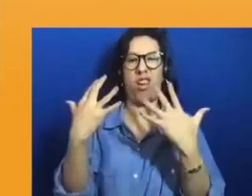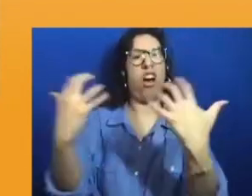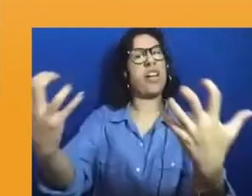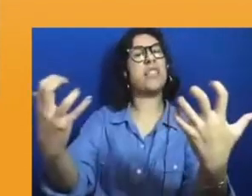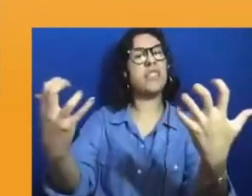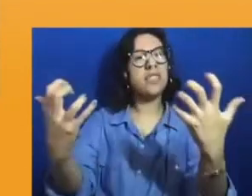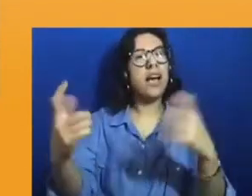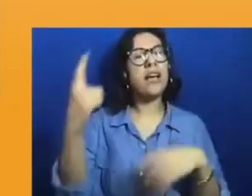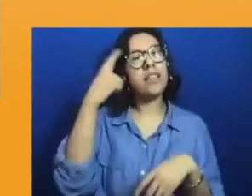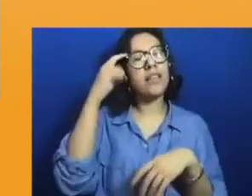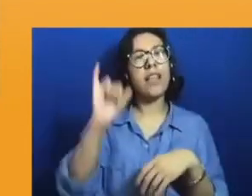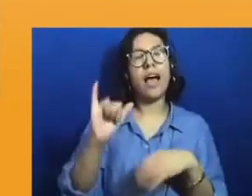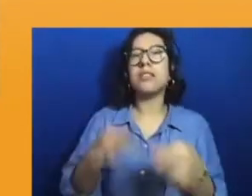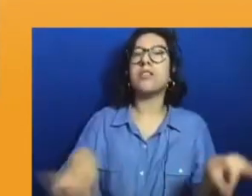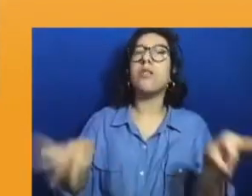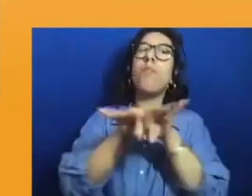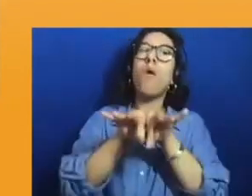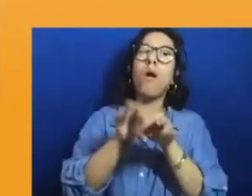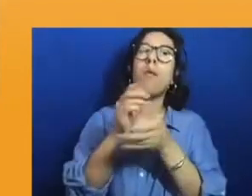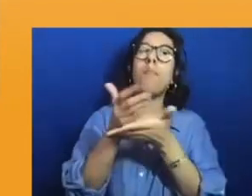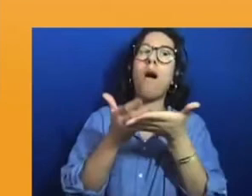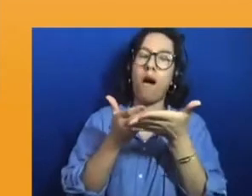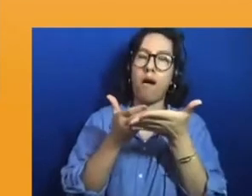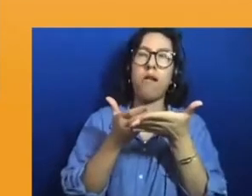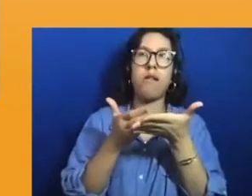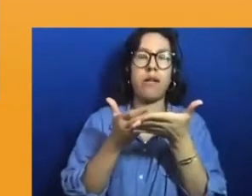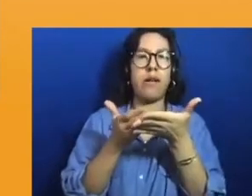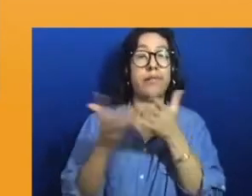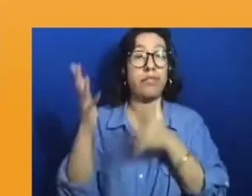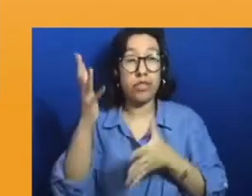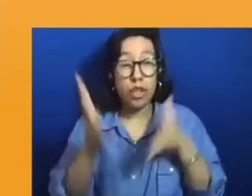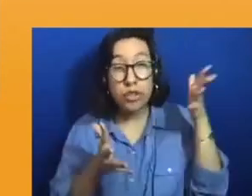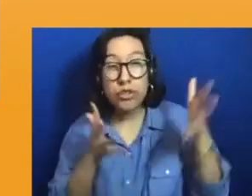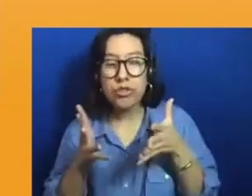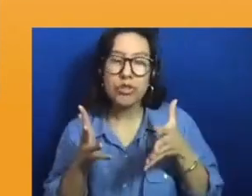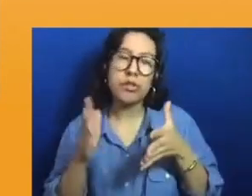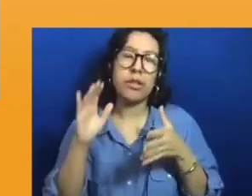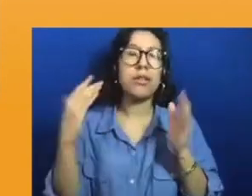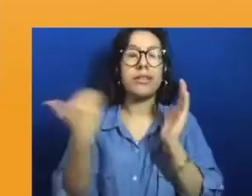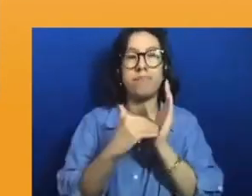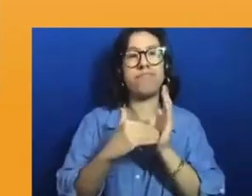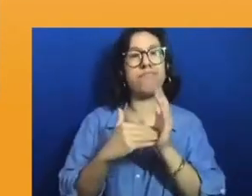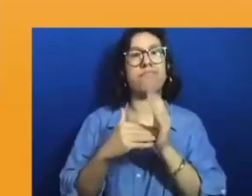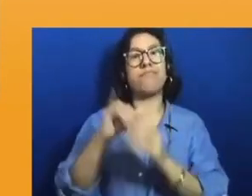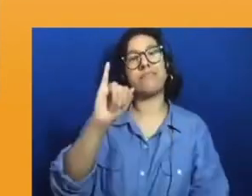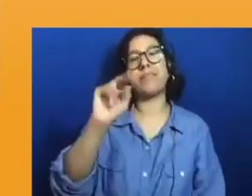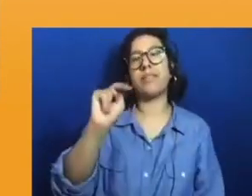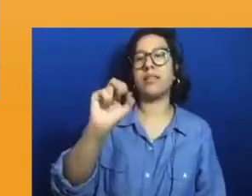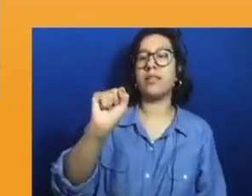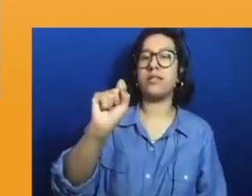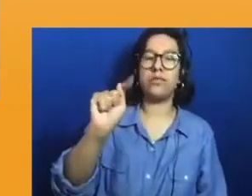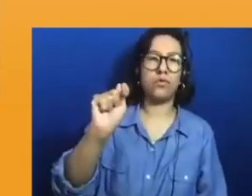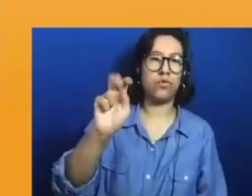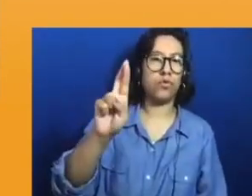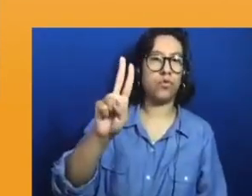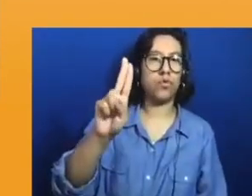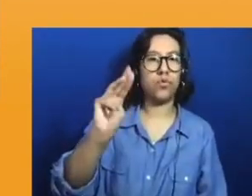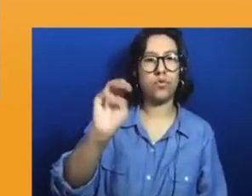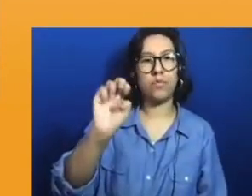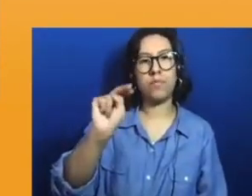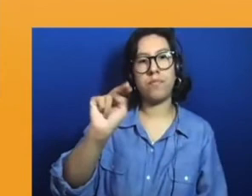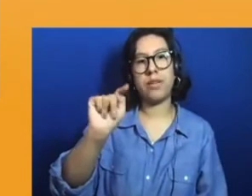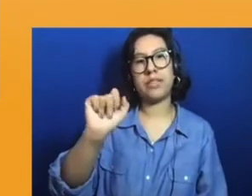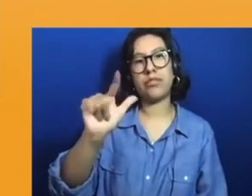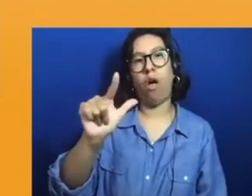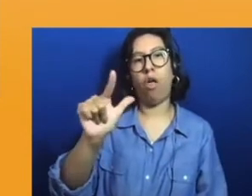pienso que es una parte tan importante el gesto, si lo queremos llamar así, y el gesto